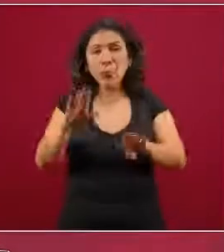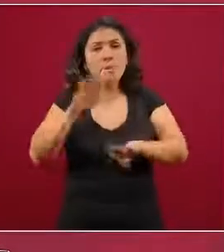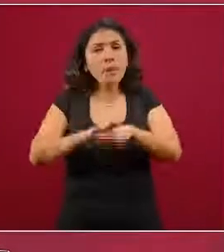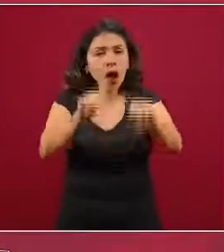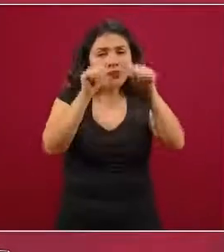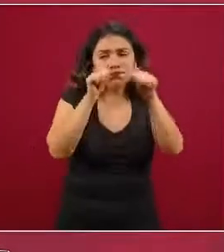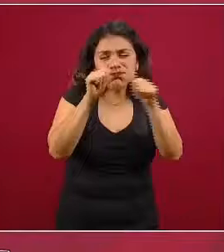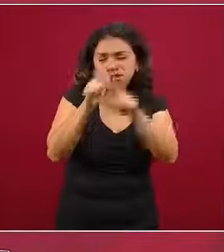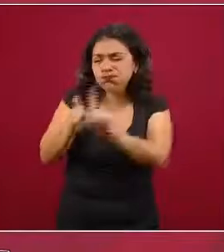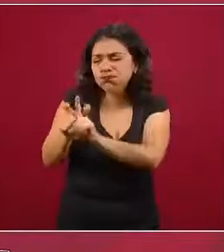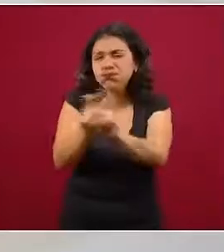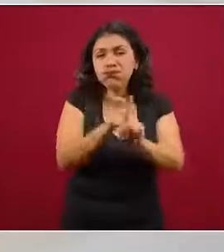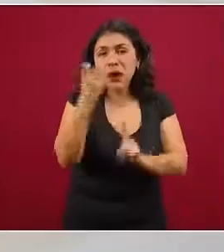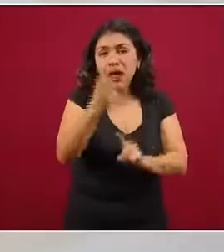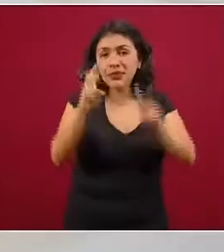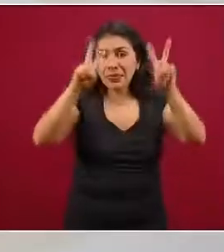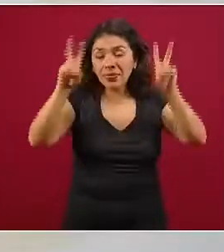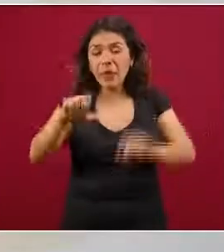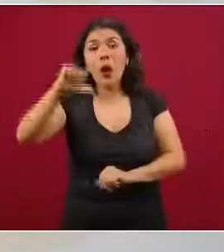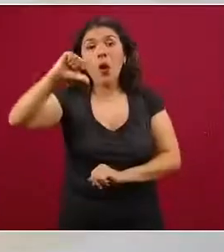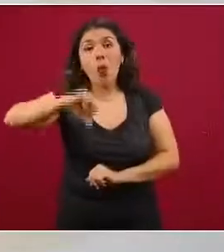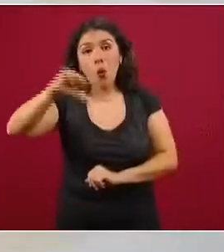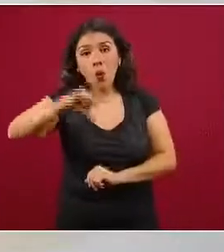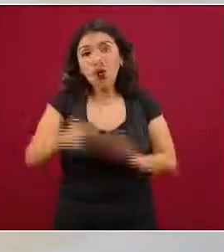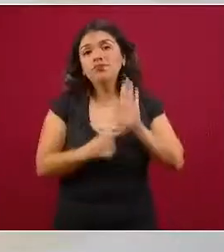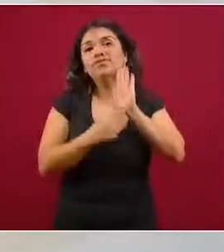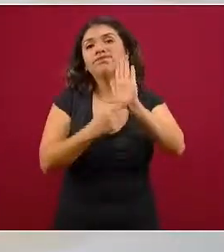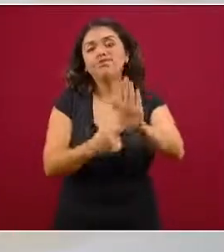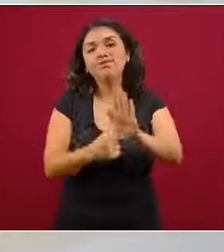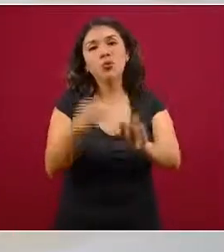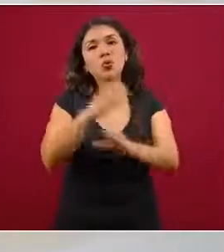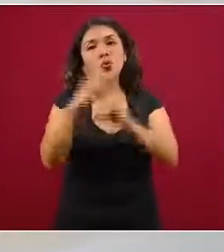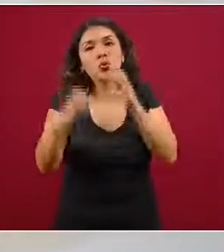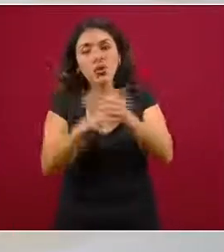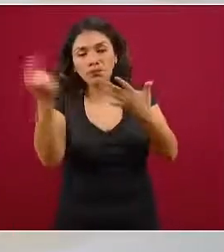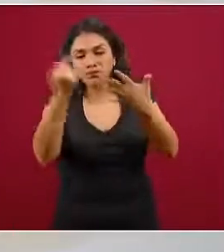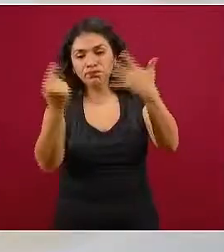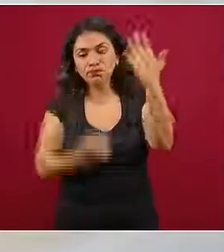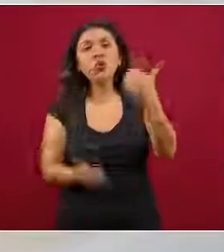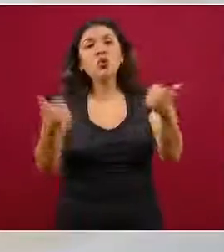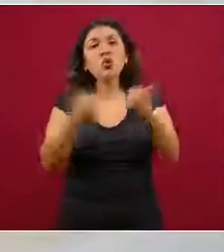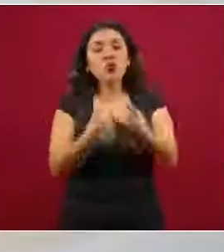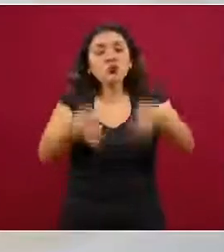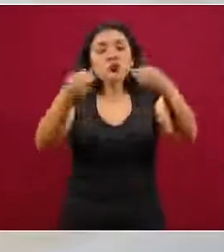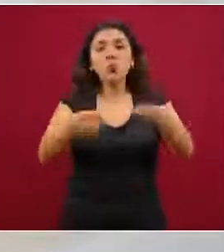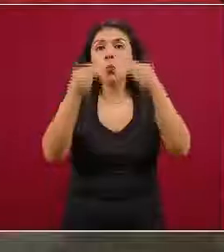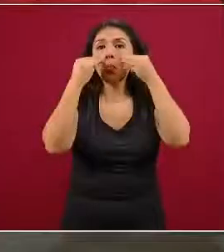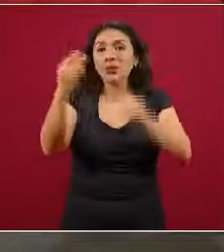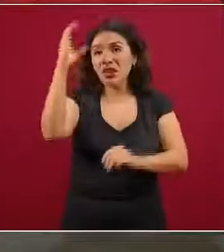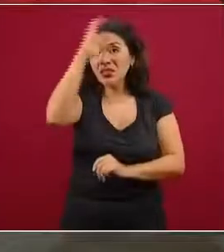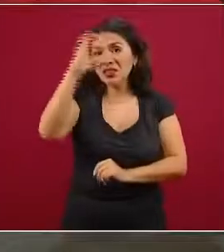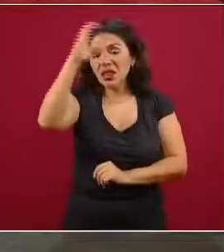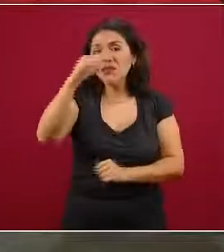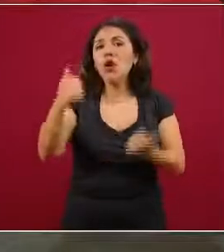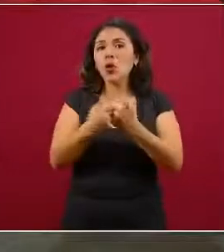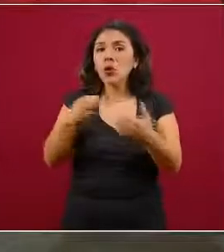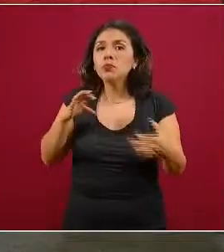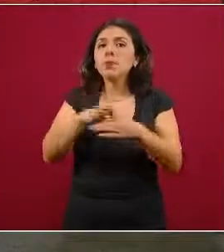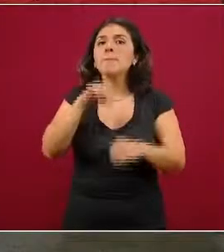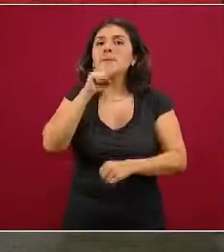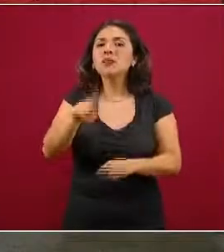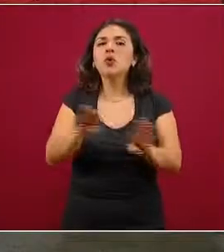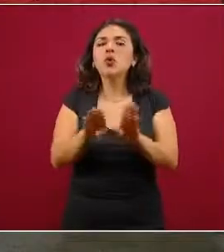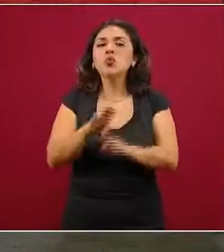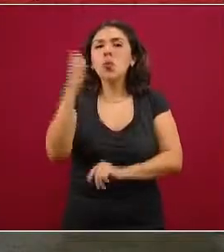puntual al tema y hoy nos trae elementos de evidencia científica que tienen que ver con esto, incluida la evidencia en